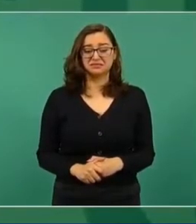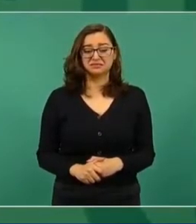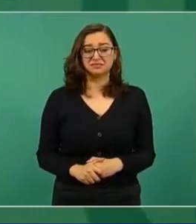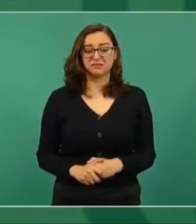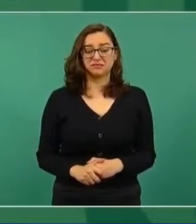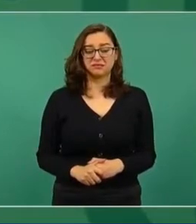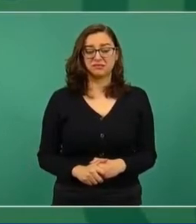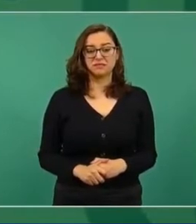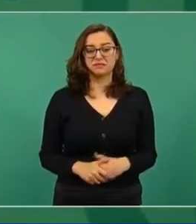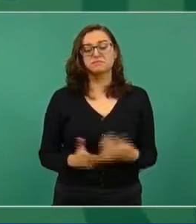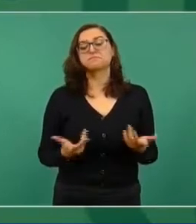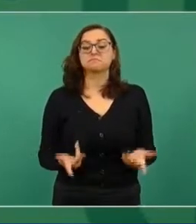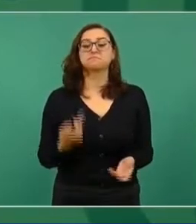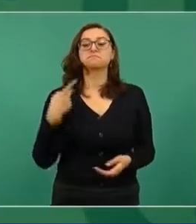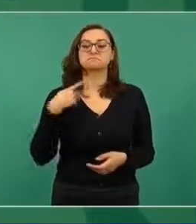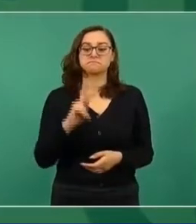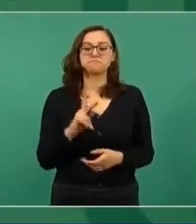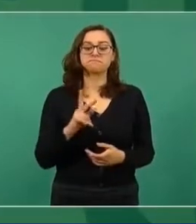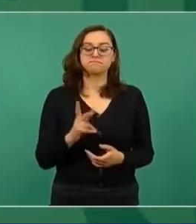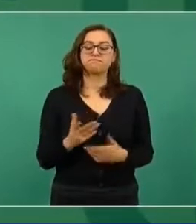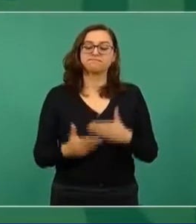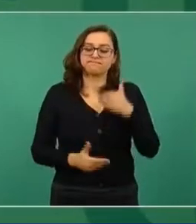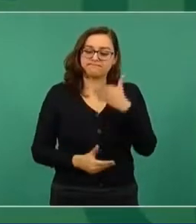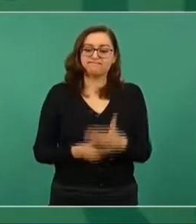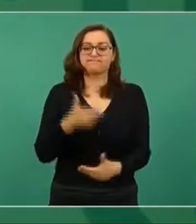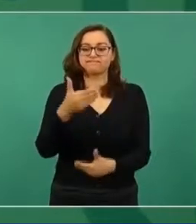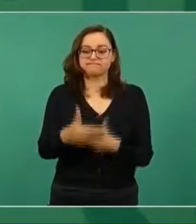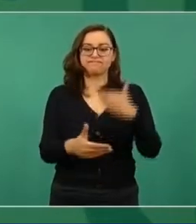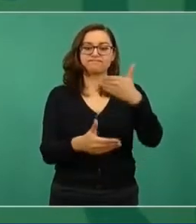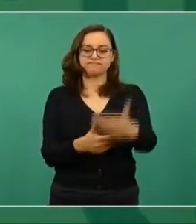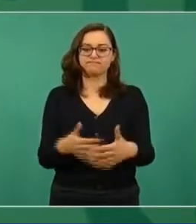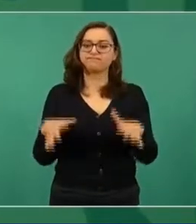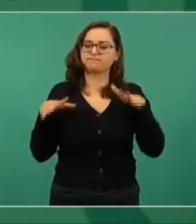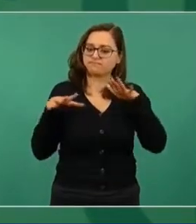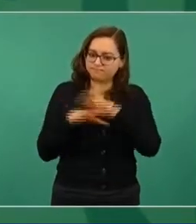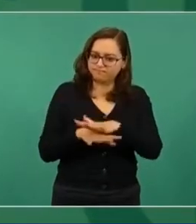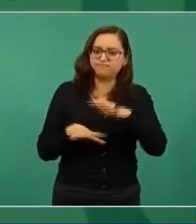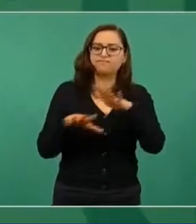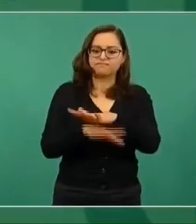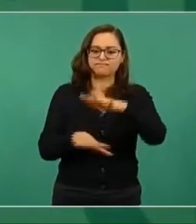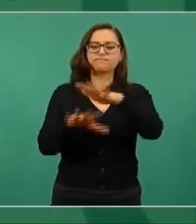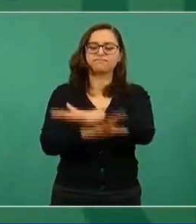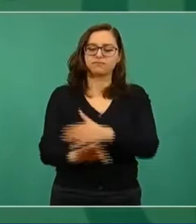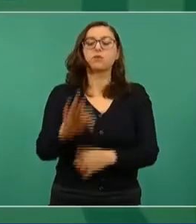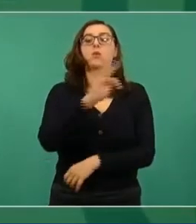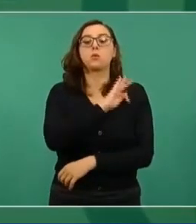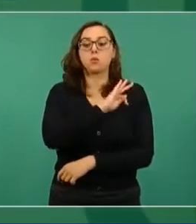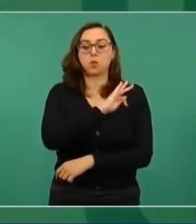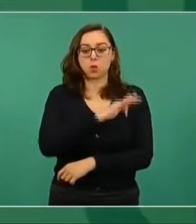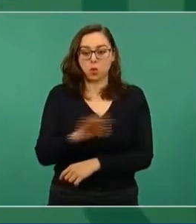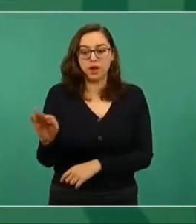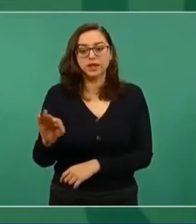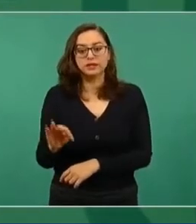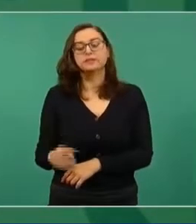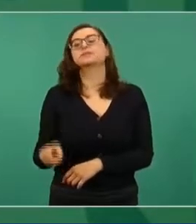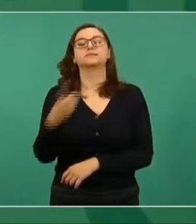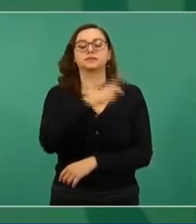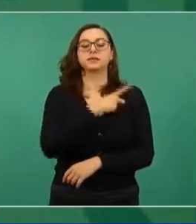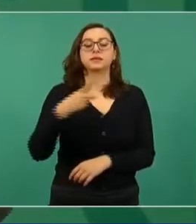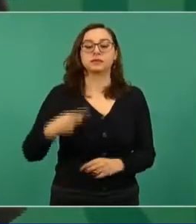Todo esto va a ir cambiando. Por eso es importante tratar estos temas.